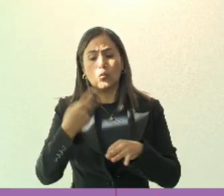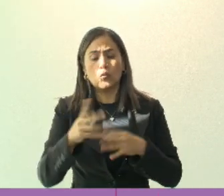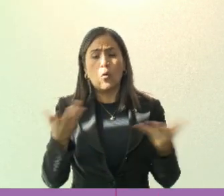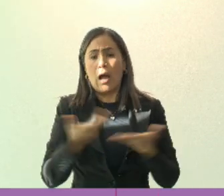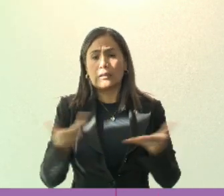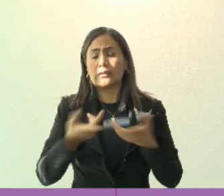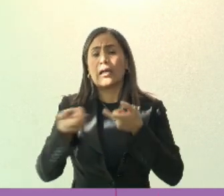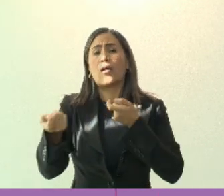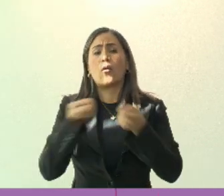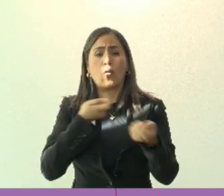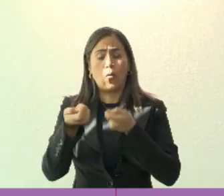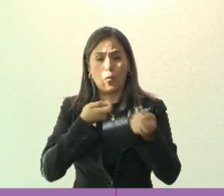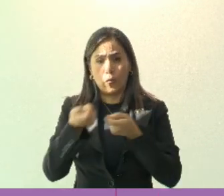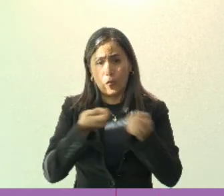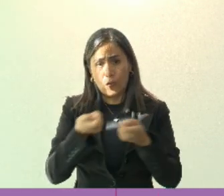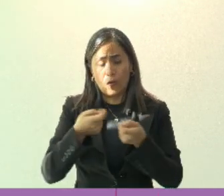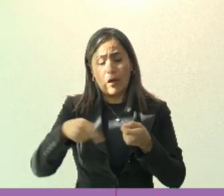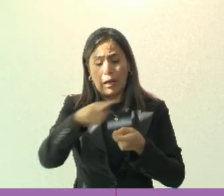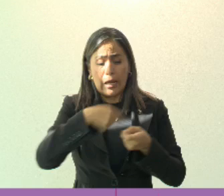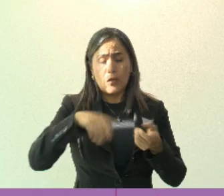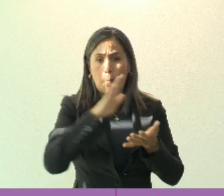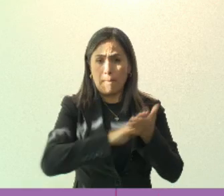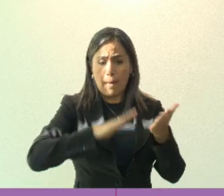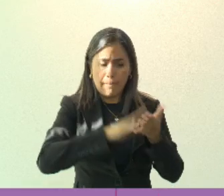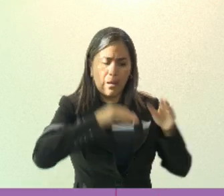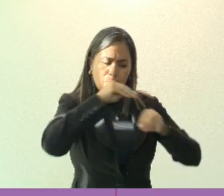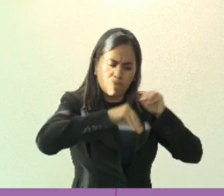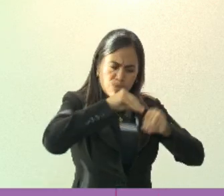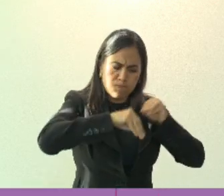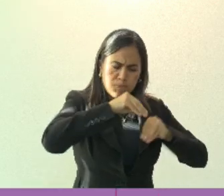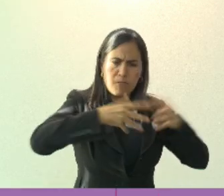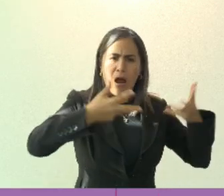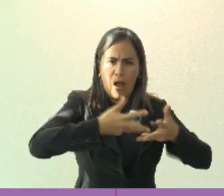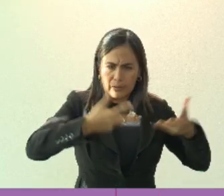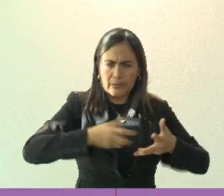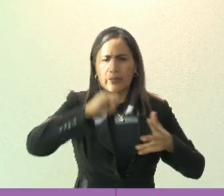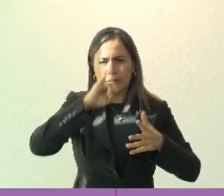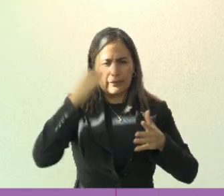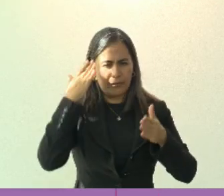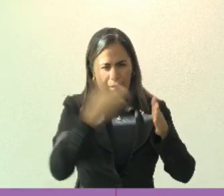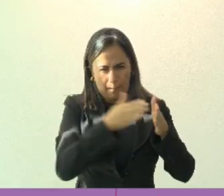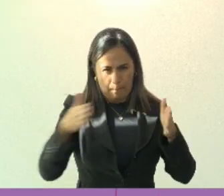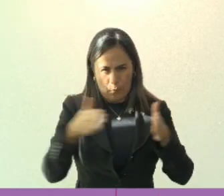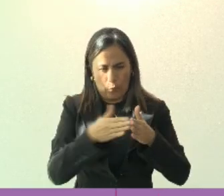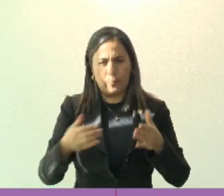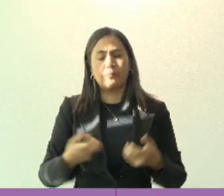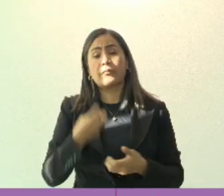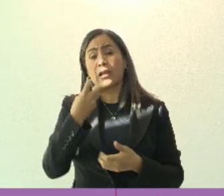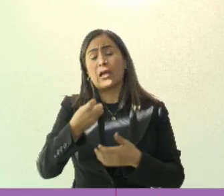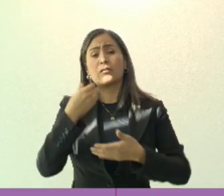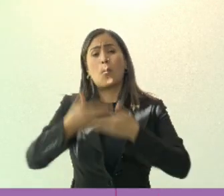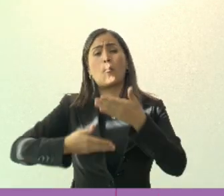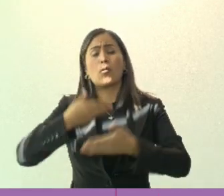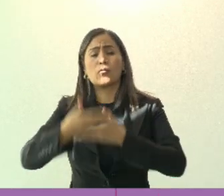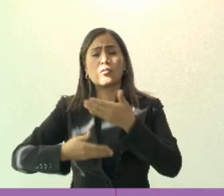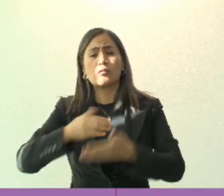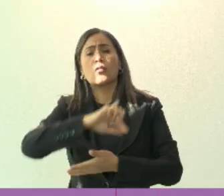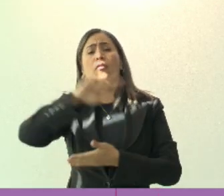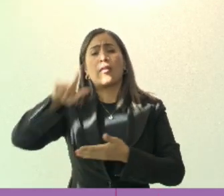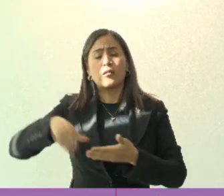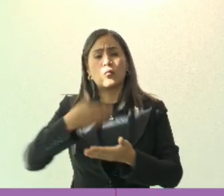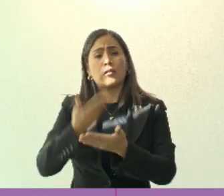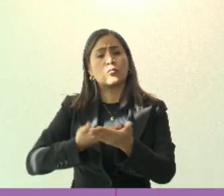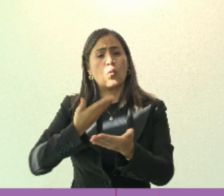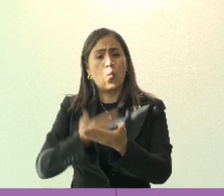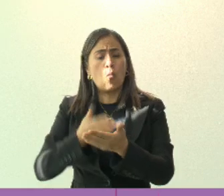gestión esos documentos. Si bien es cierto que este proceso de rendición de